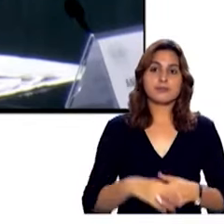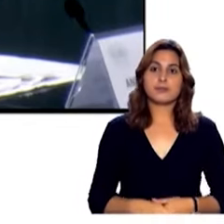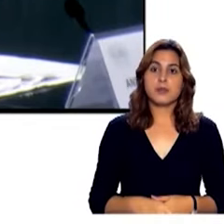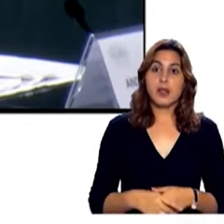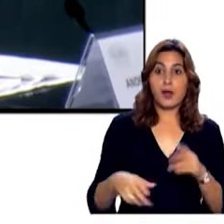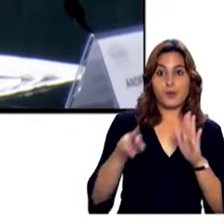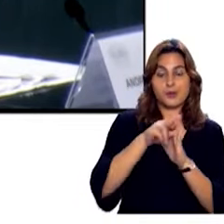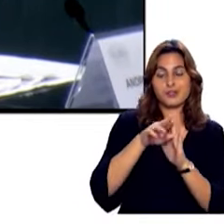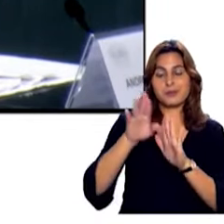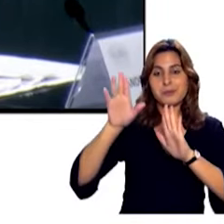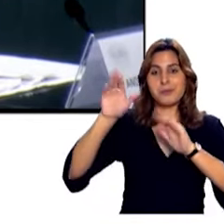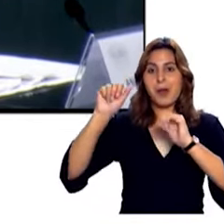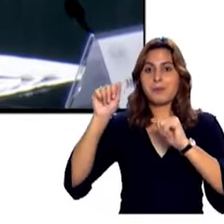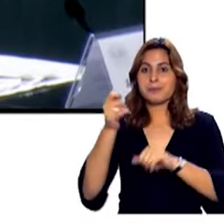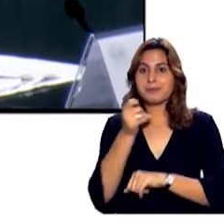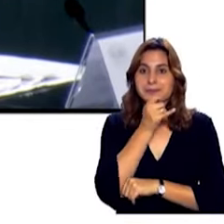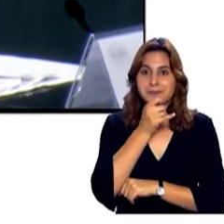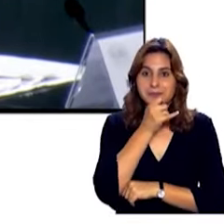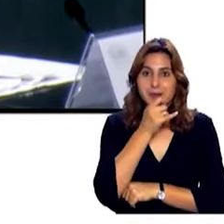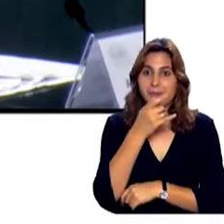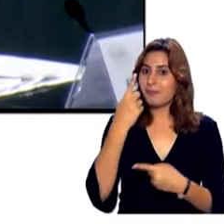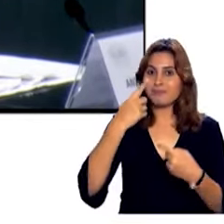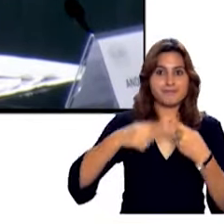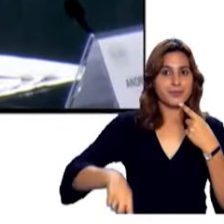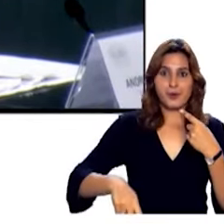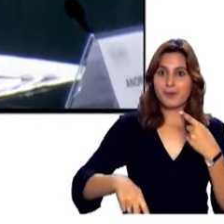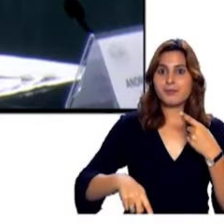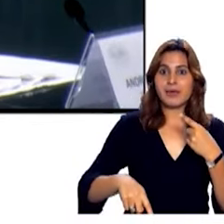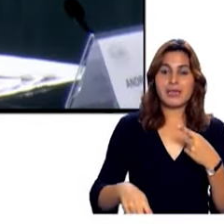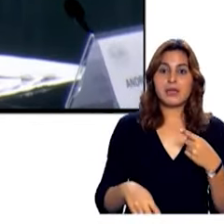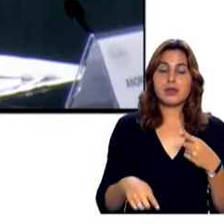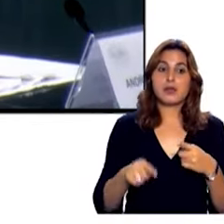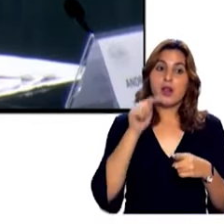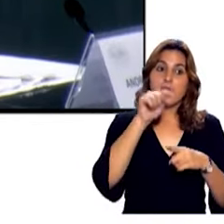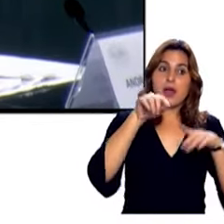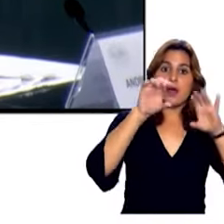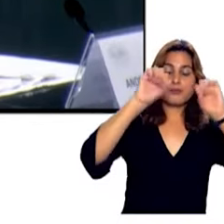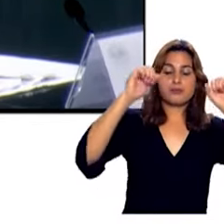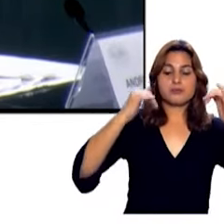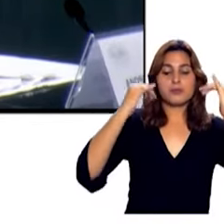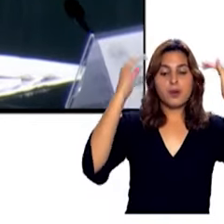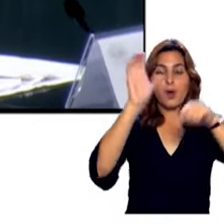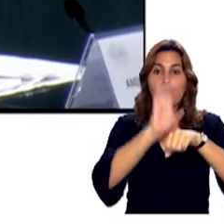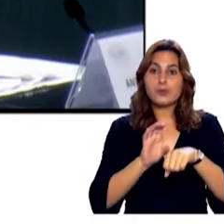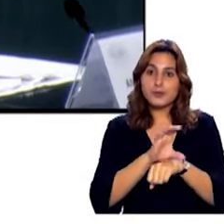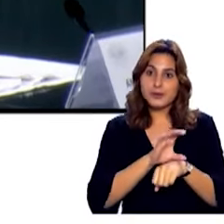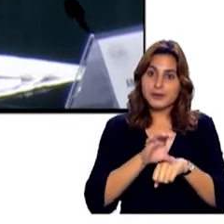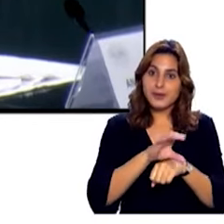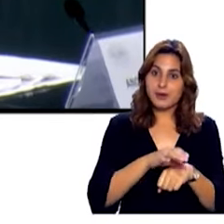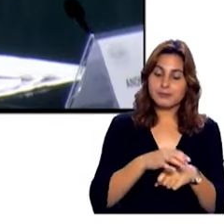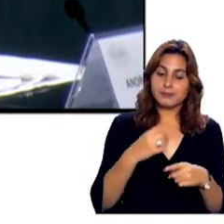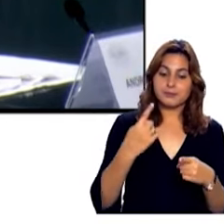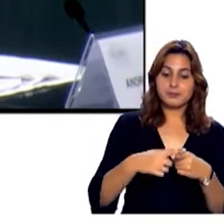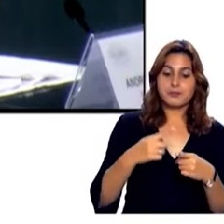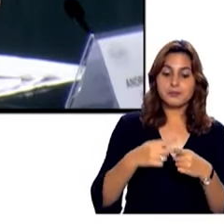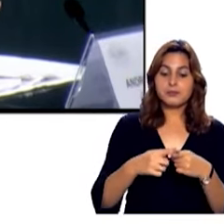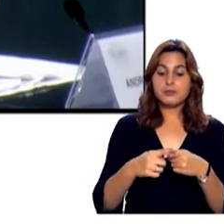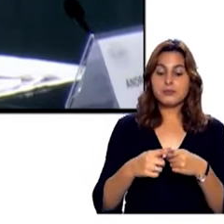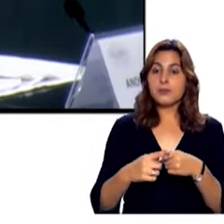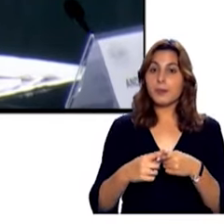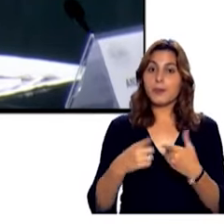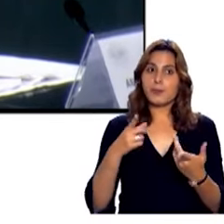incluso para el tribunal constitucional tribunal constitucional parte de la premisa que no pue admitir ningú recurso que no haya agotado